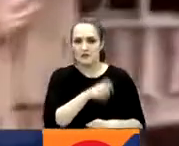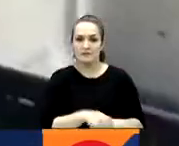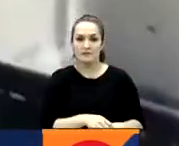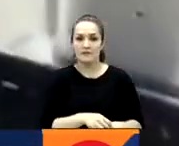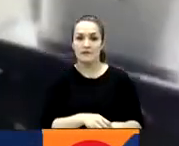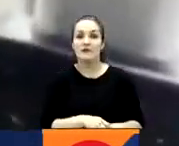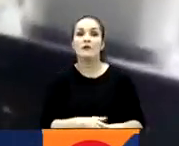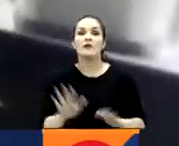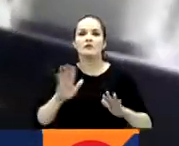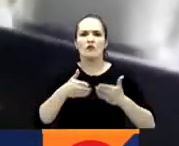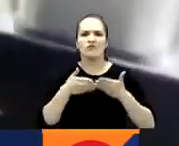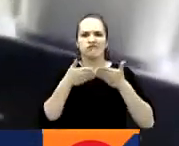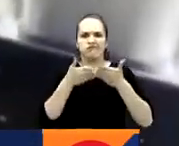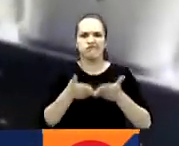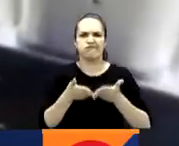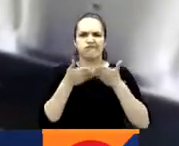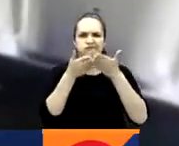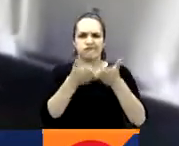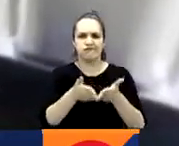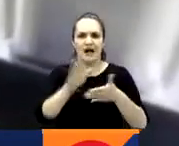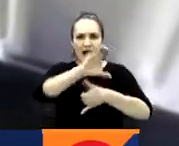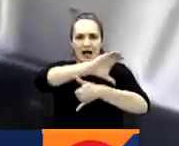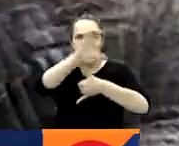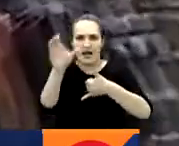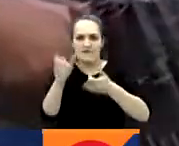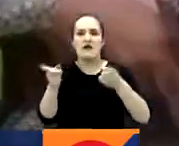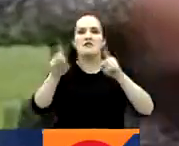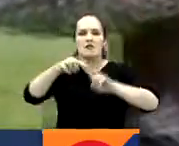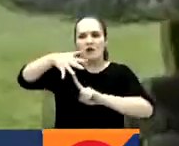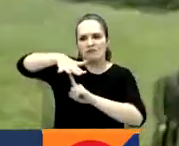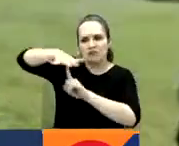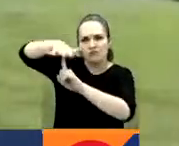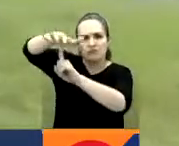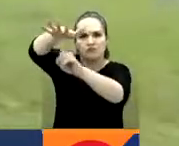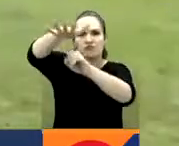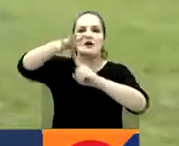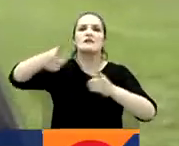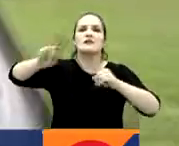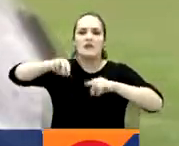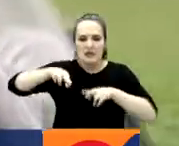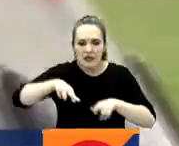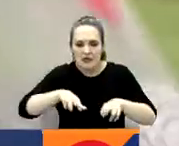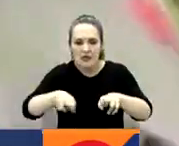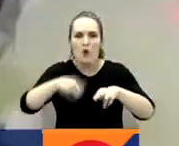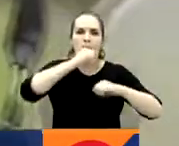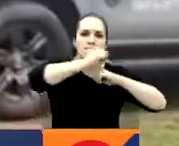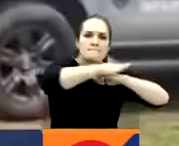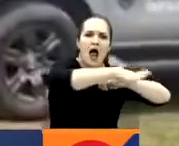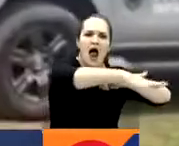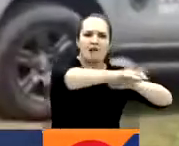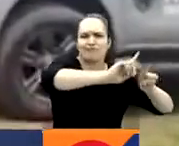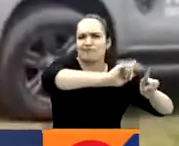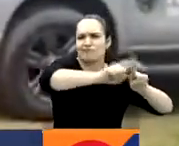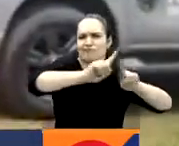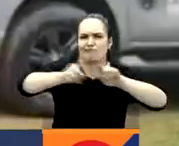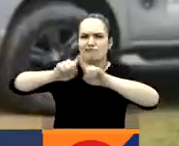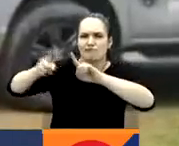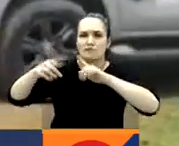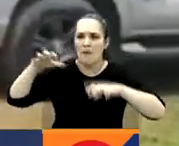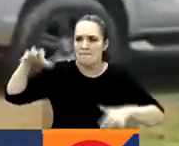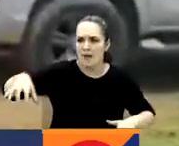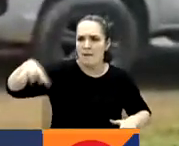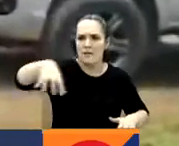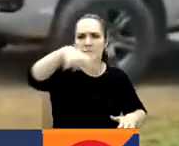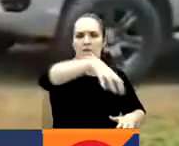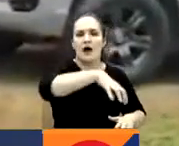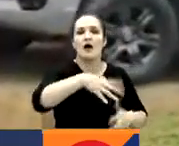del Caribe realizará dispositivos aéreos, terrestres y marítimos en los 224 puestos de votación